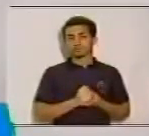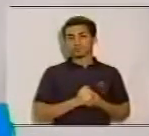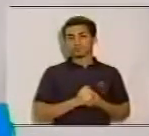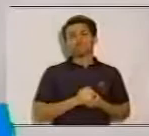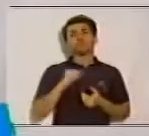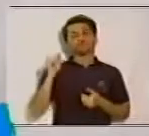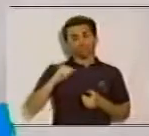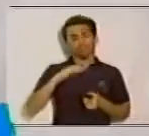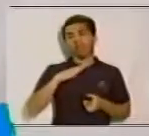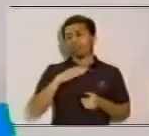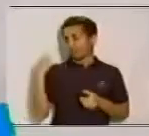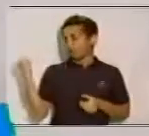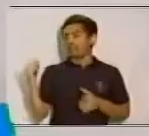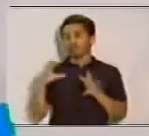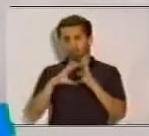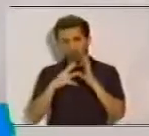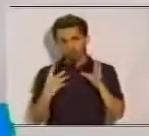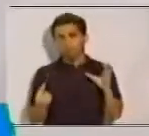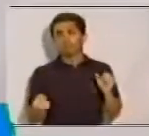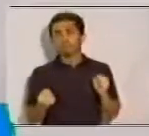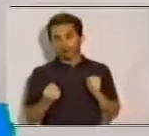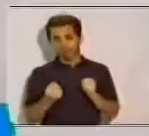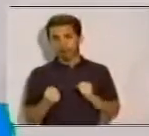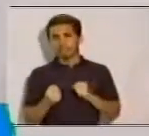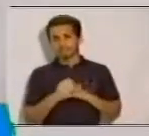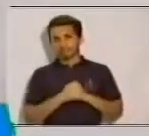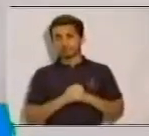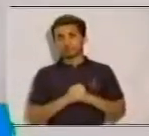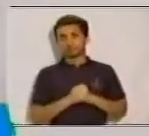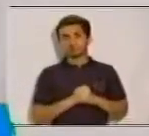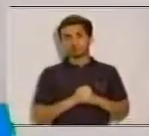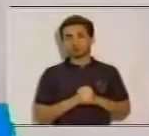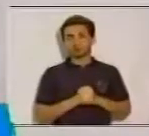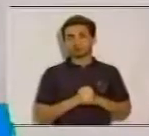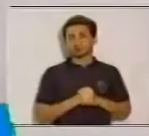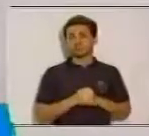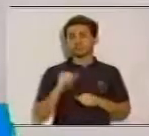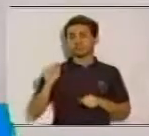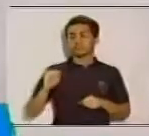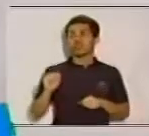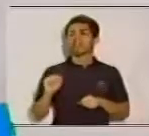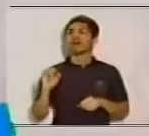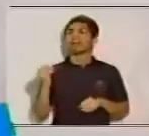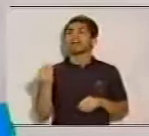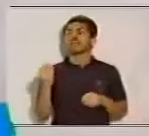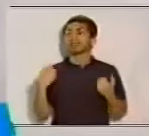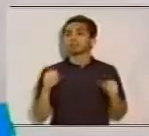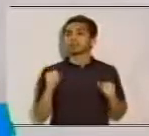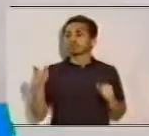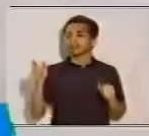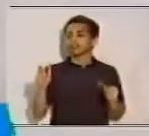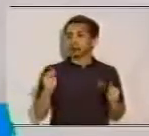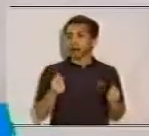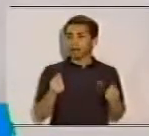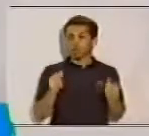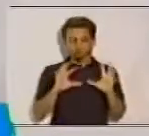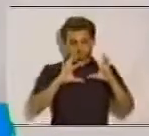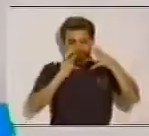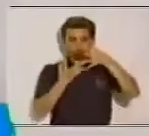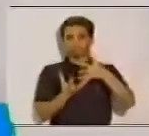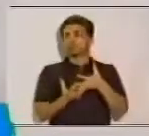existe esta figura y es utilizada en nuestra realidad. Lo primero que vamos a hacer hoy para construirlo